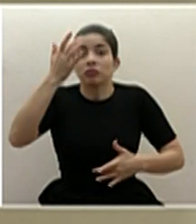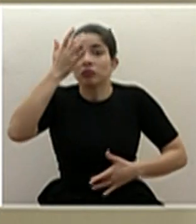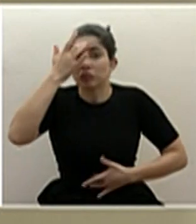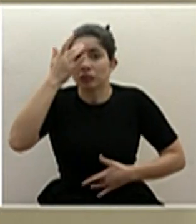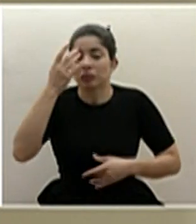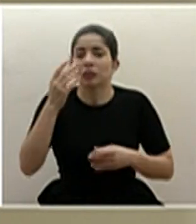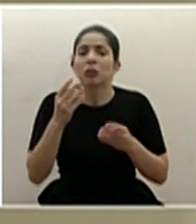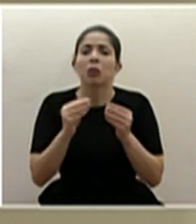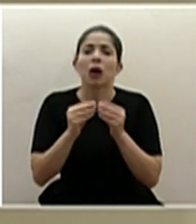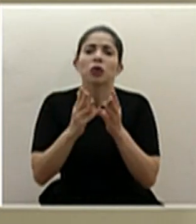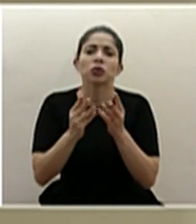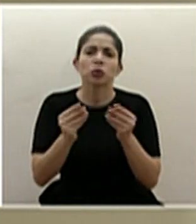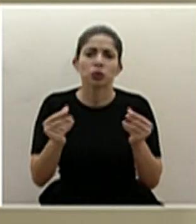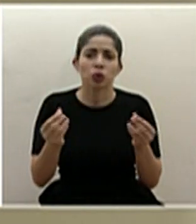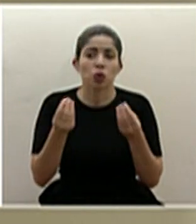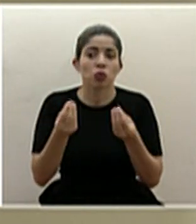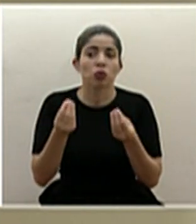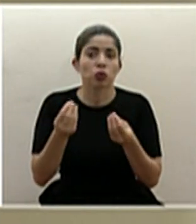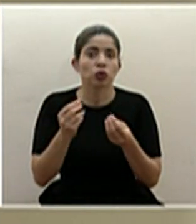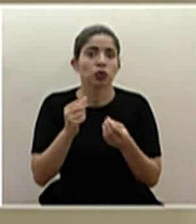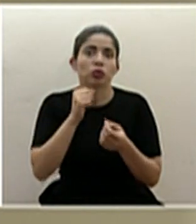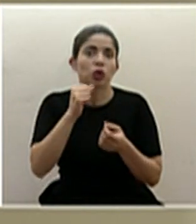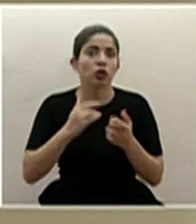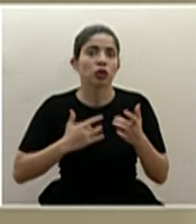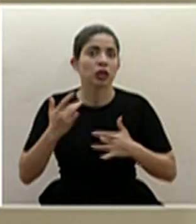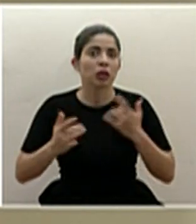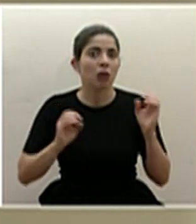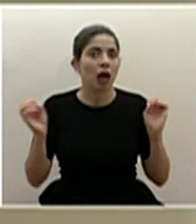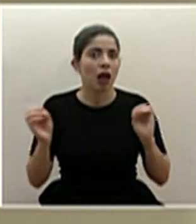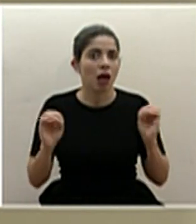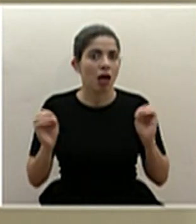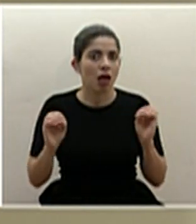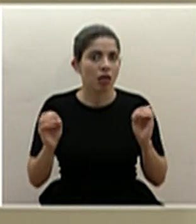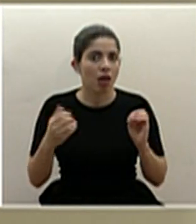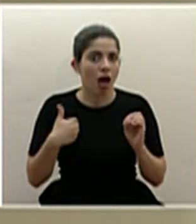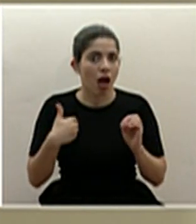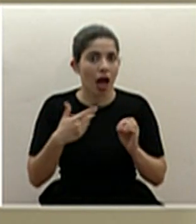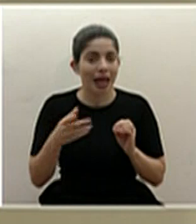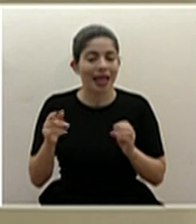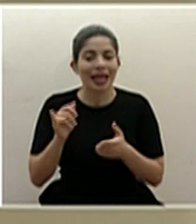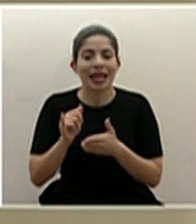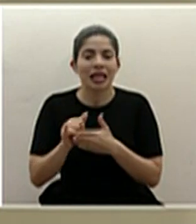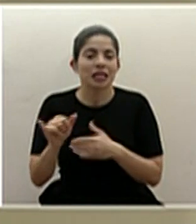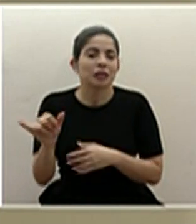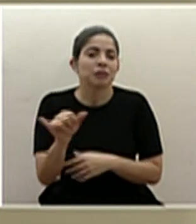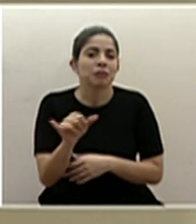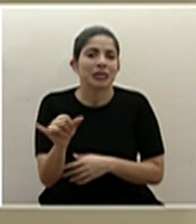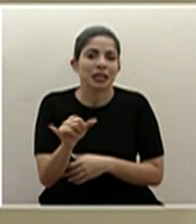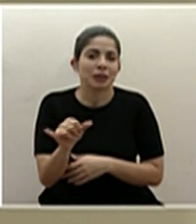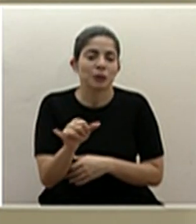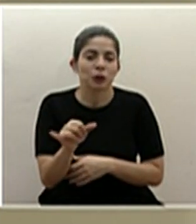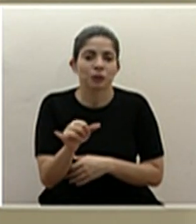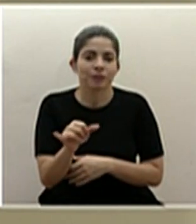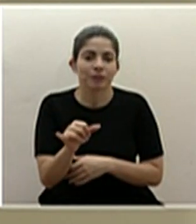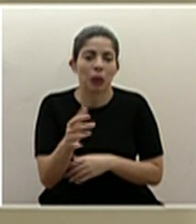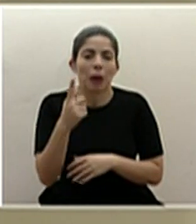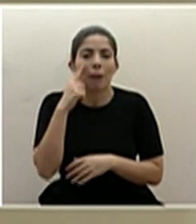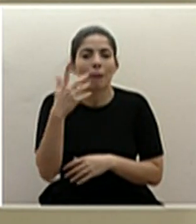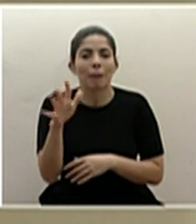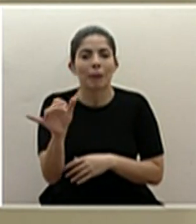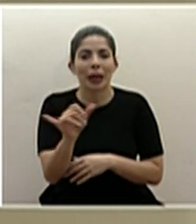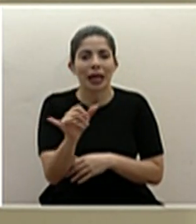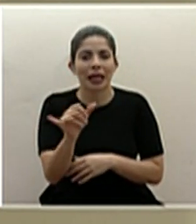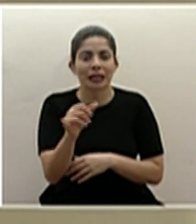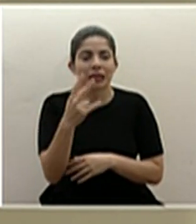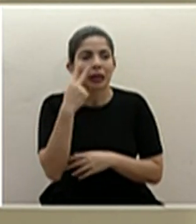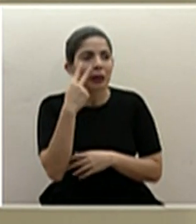más benevolentes, incluso muchos no manifiestan del todo síntomas y eso es totalmente lo mismo o básicamente muy parecido a lo que